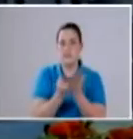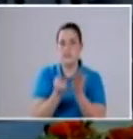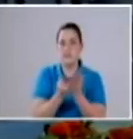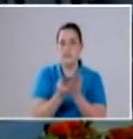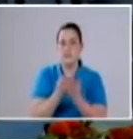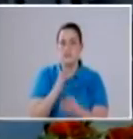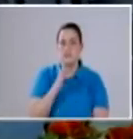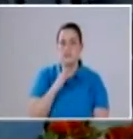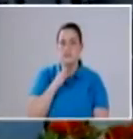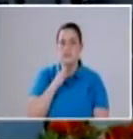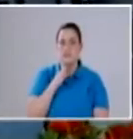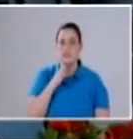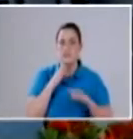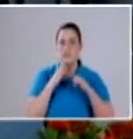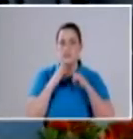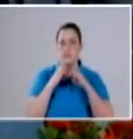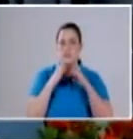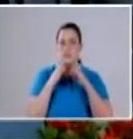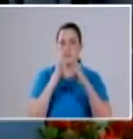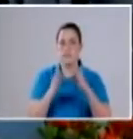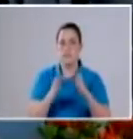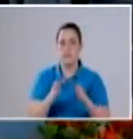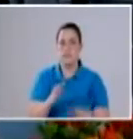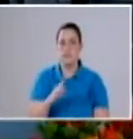vez, ¿verdad? Salen las huelgas